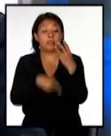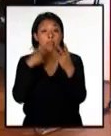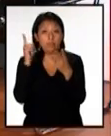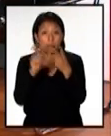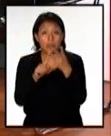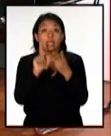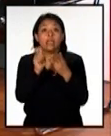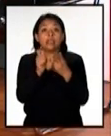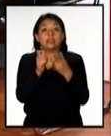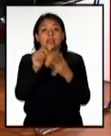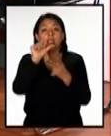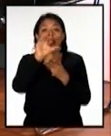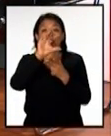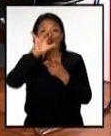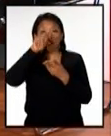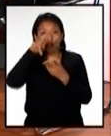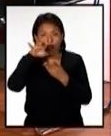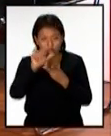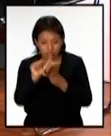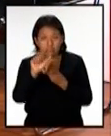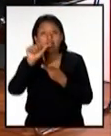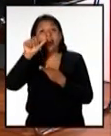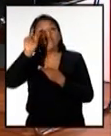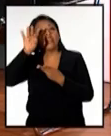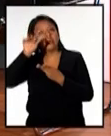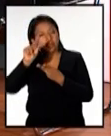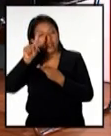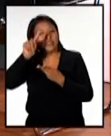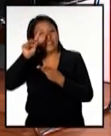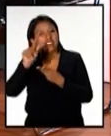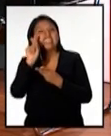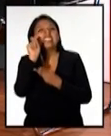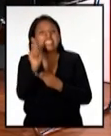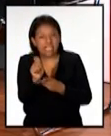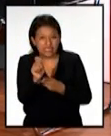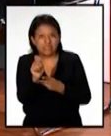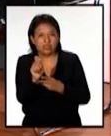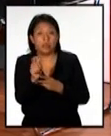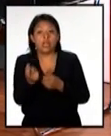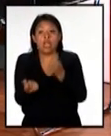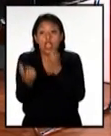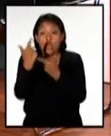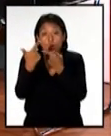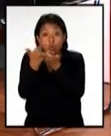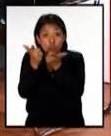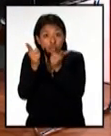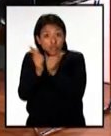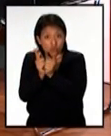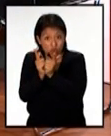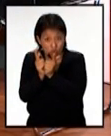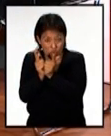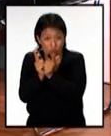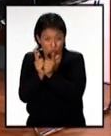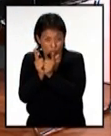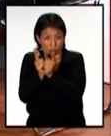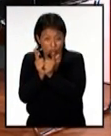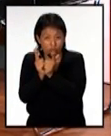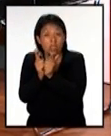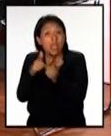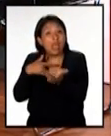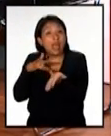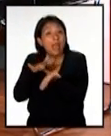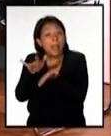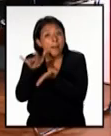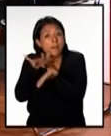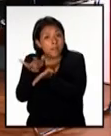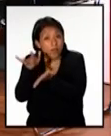el tercero son acciones afirmativas. Es decir, tiene que haber ventajas para ciertos grupos de población, como hoy son las cuotas de género para